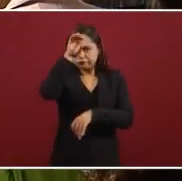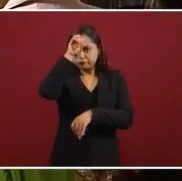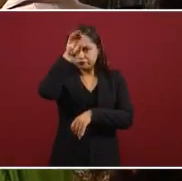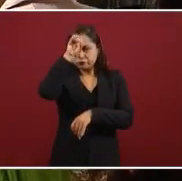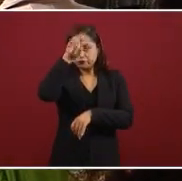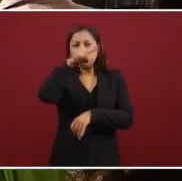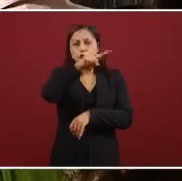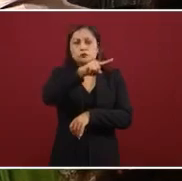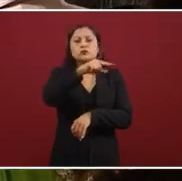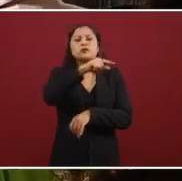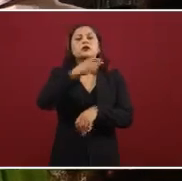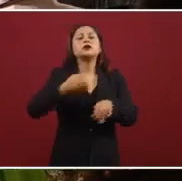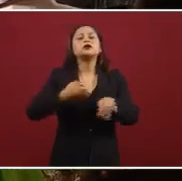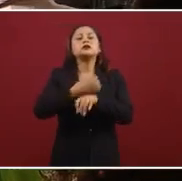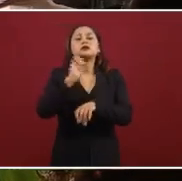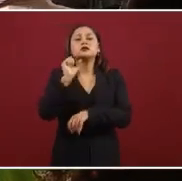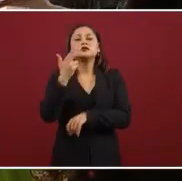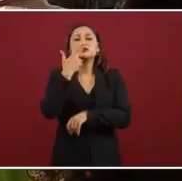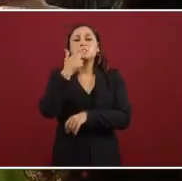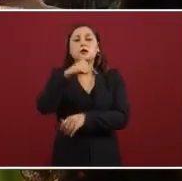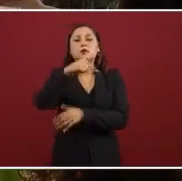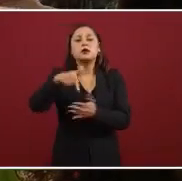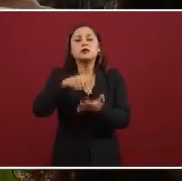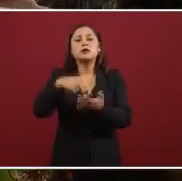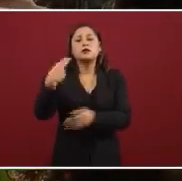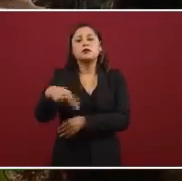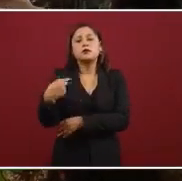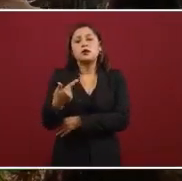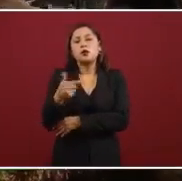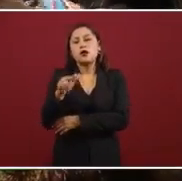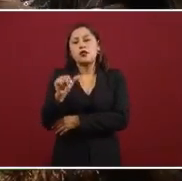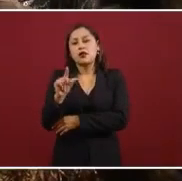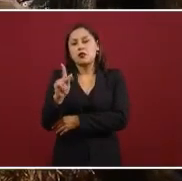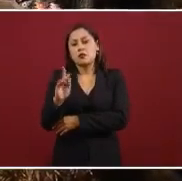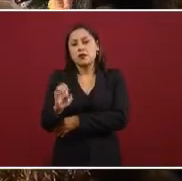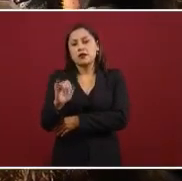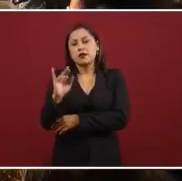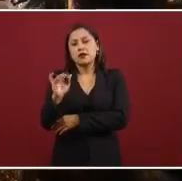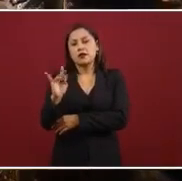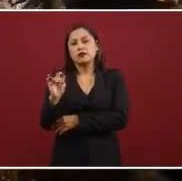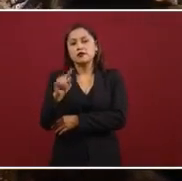de Chihuahua, Guadalupe y Calvo, y en una asamblea